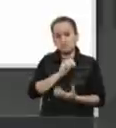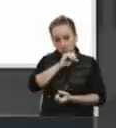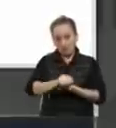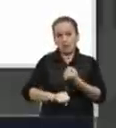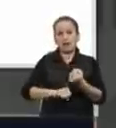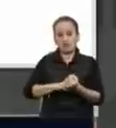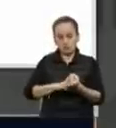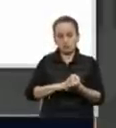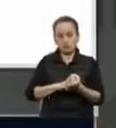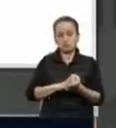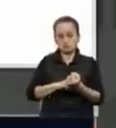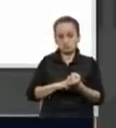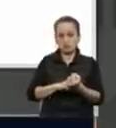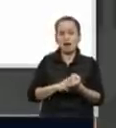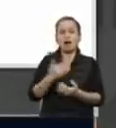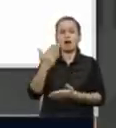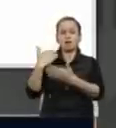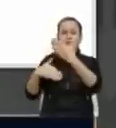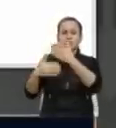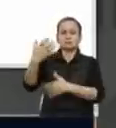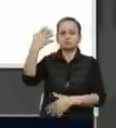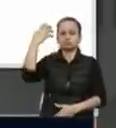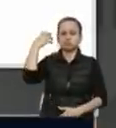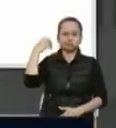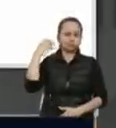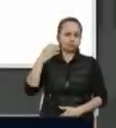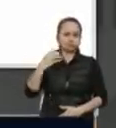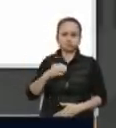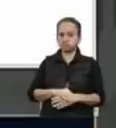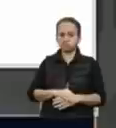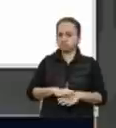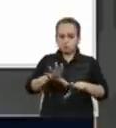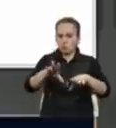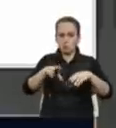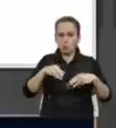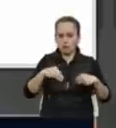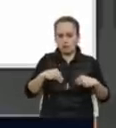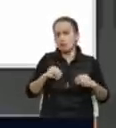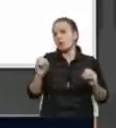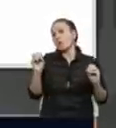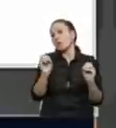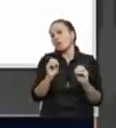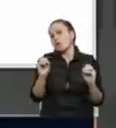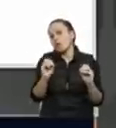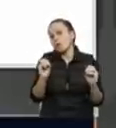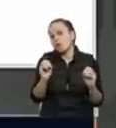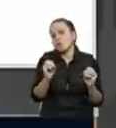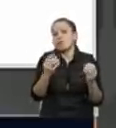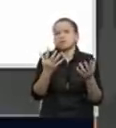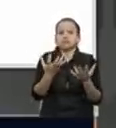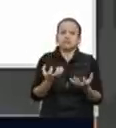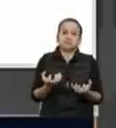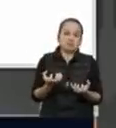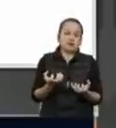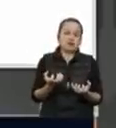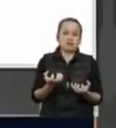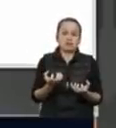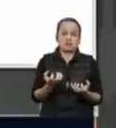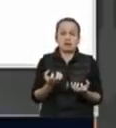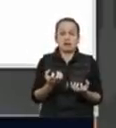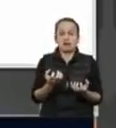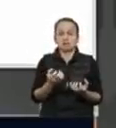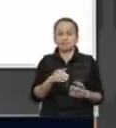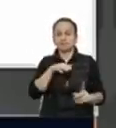como afirmando que en el pasado los rechazaba o deseaba los males para